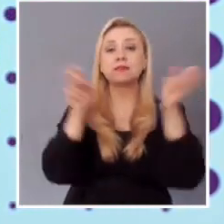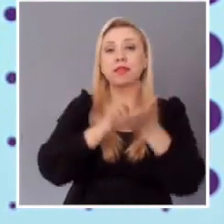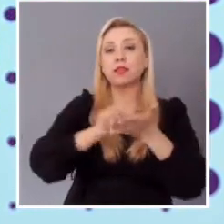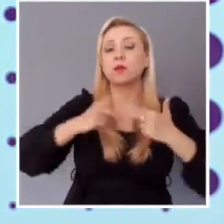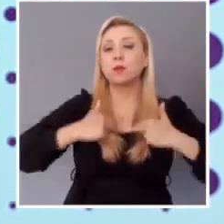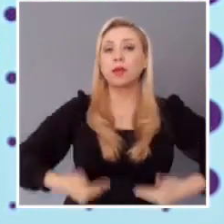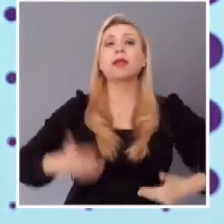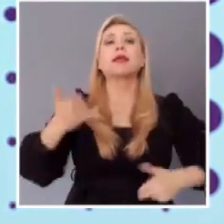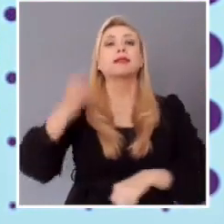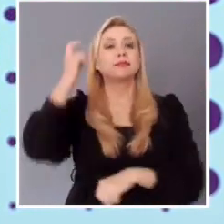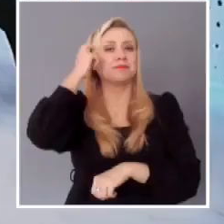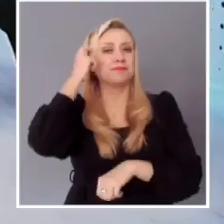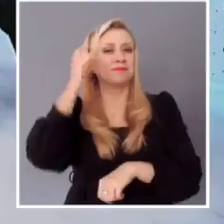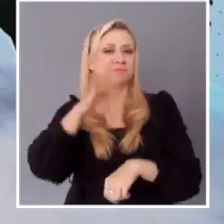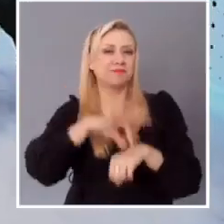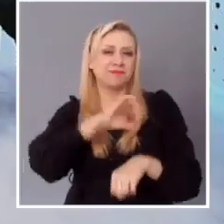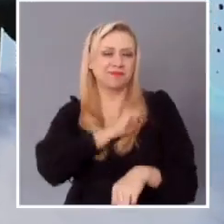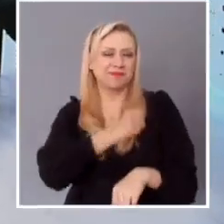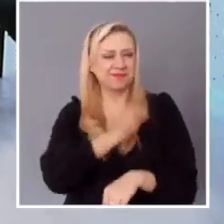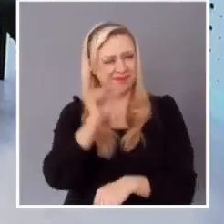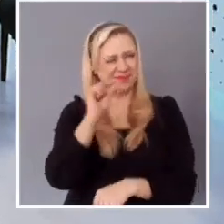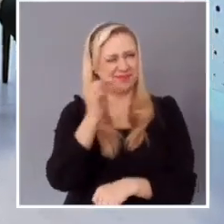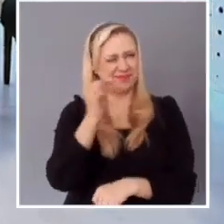salud mental. Ya regresamos.